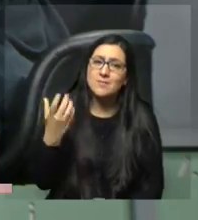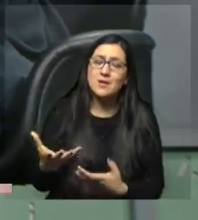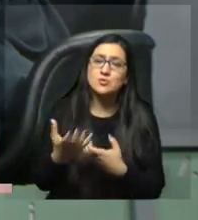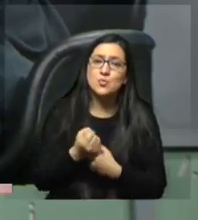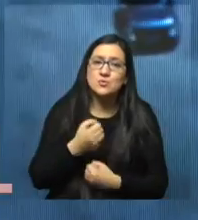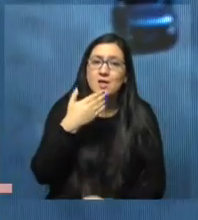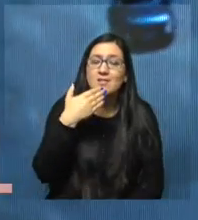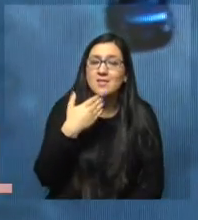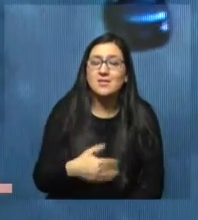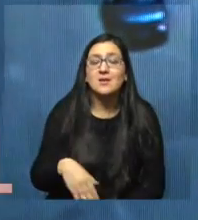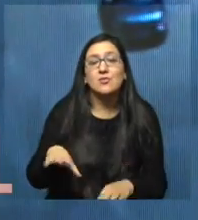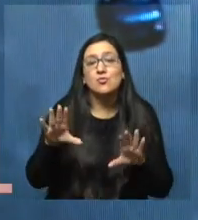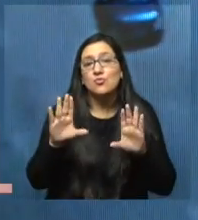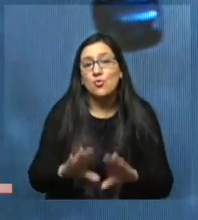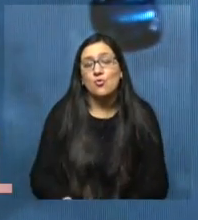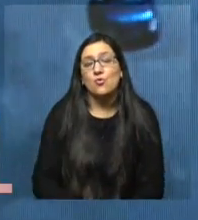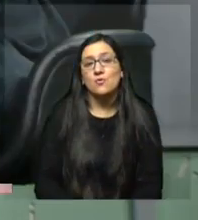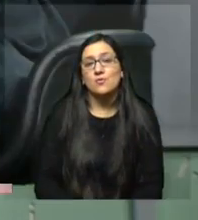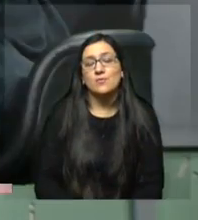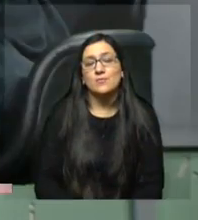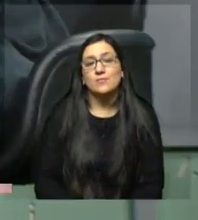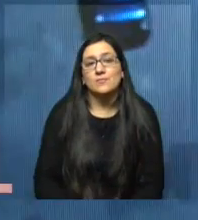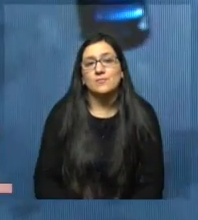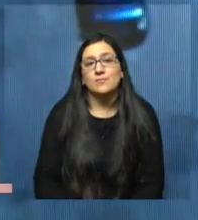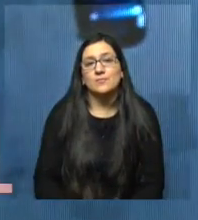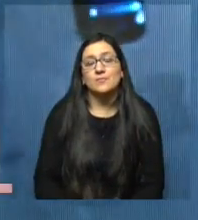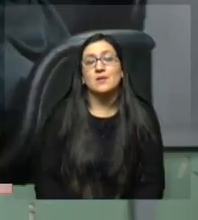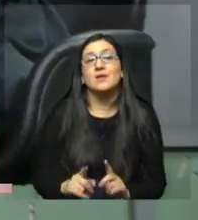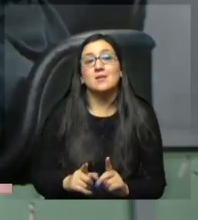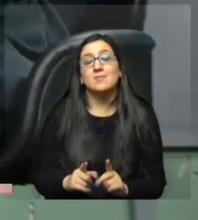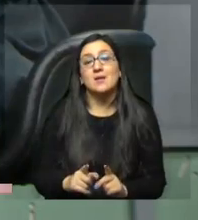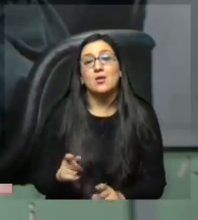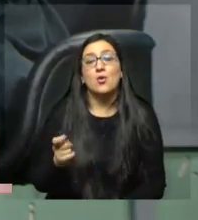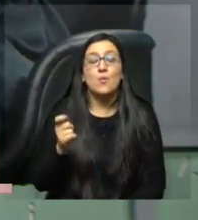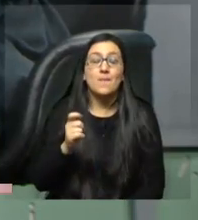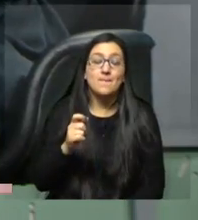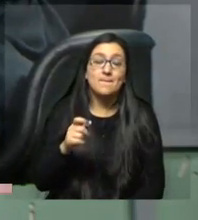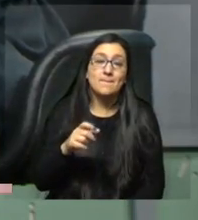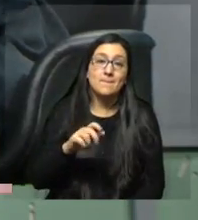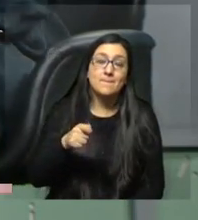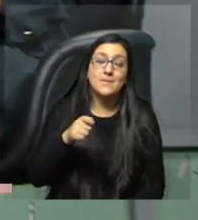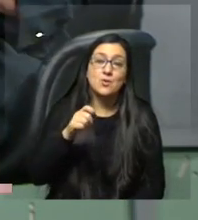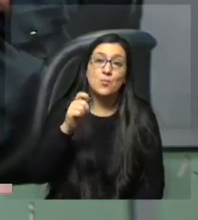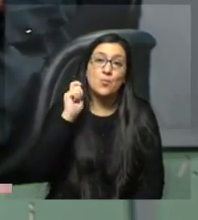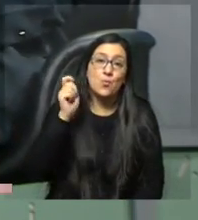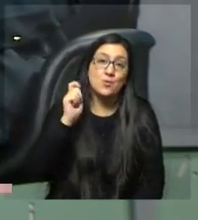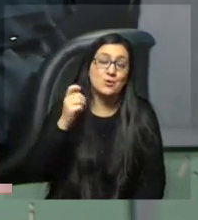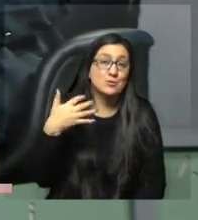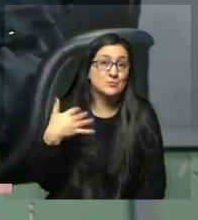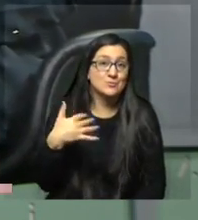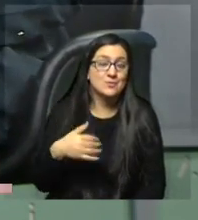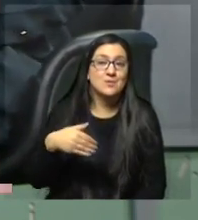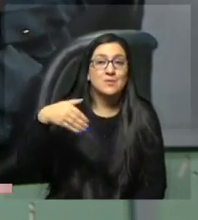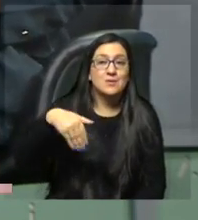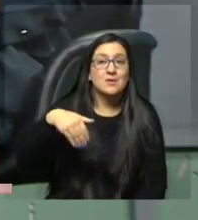todo el panorama, entre otras cosas, informativo. Y ni hablamos de los medios públicos, ¿no? ¿Cuál es el rol que le cupe en todo esto? Mirá que meto ese